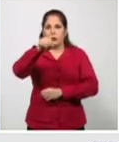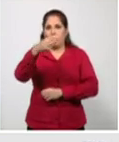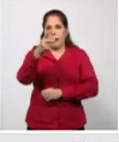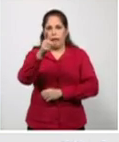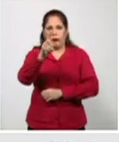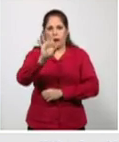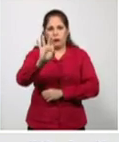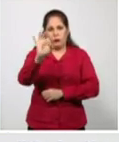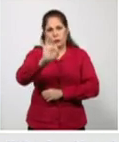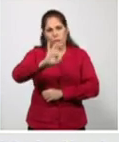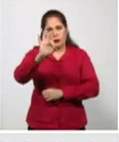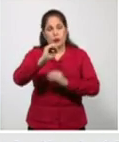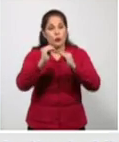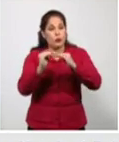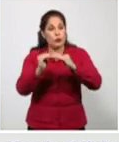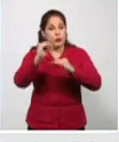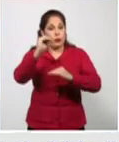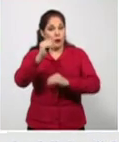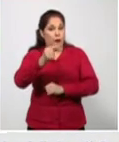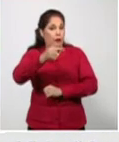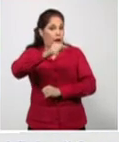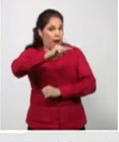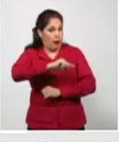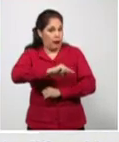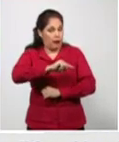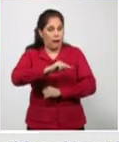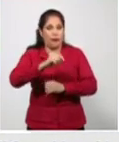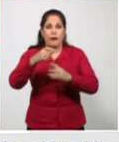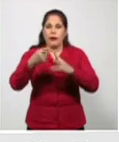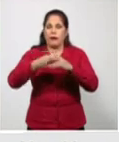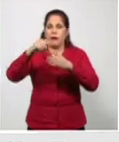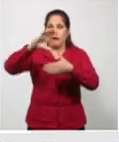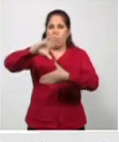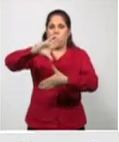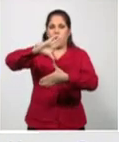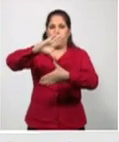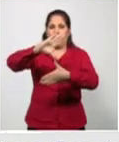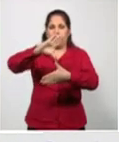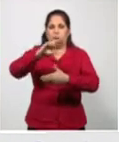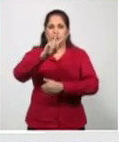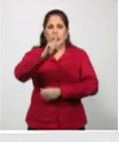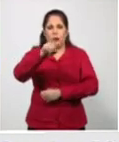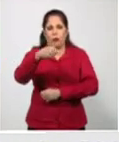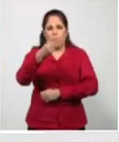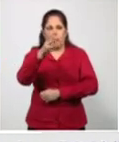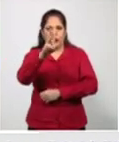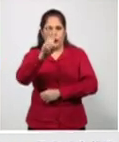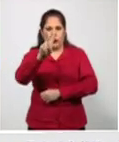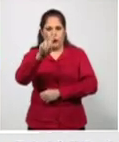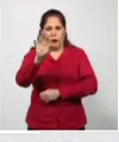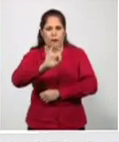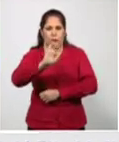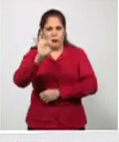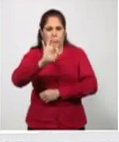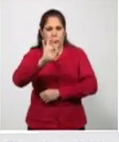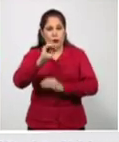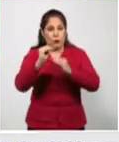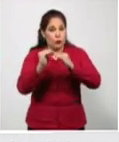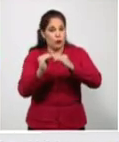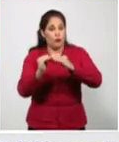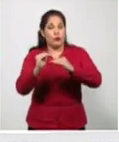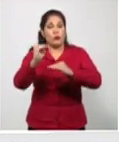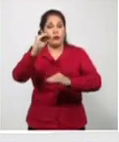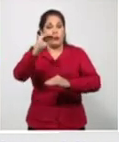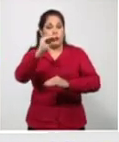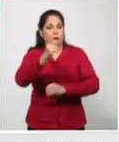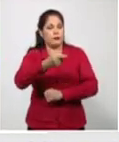superior a la del día de ayer, y las Américas, que es de 2,32%, superior a la del día